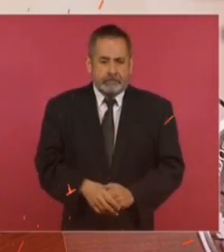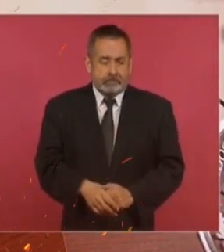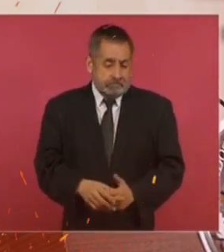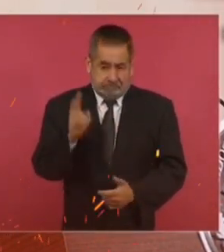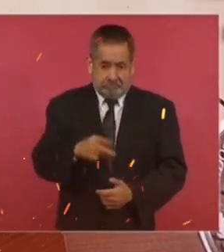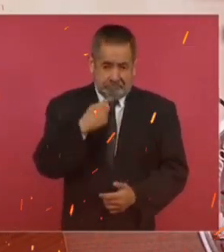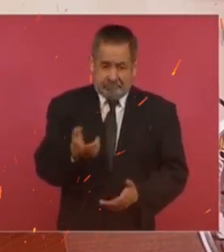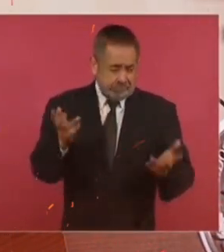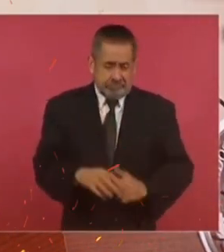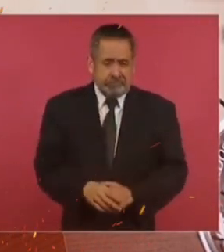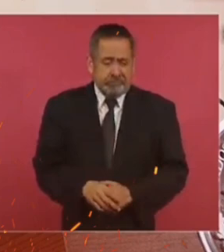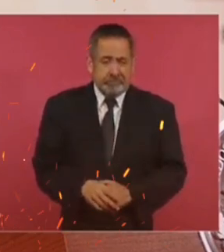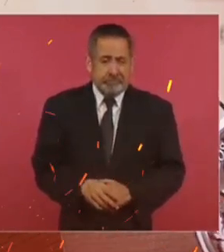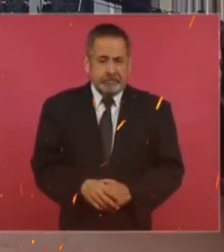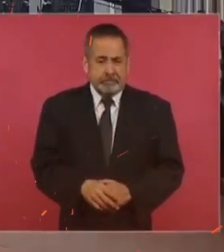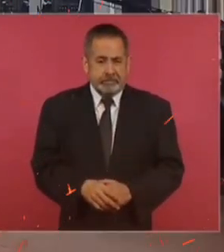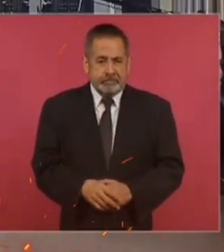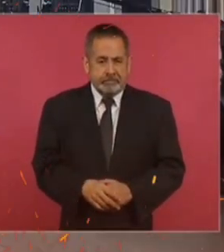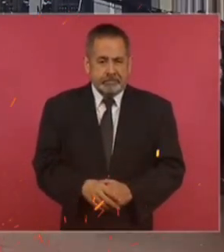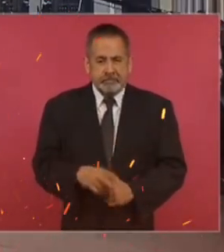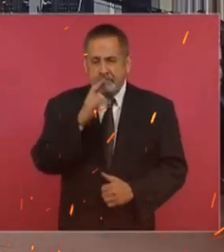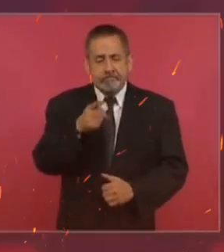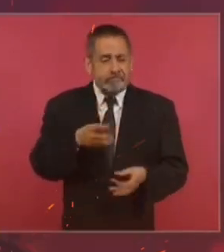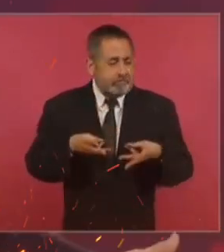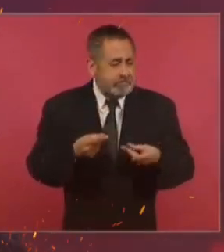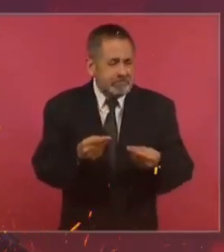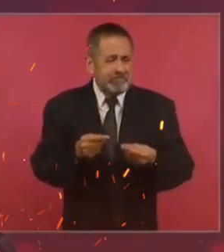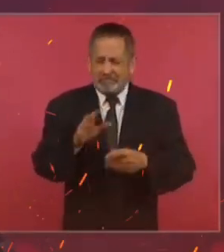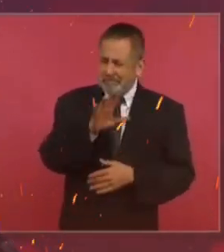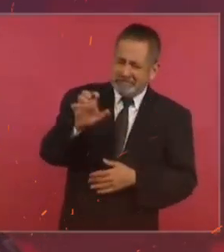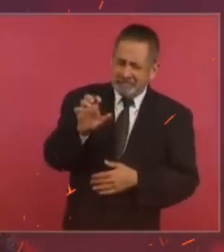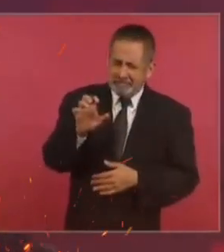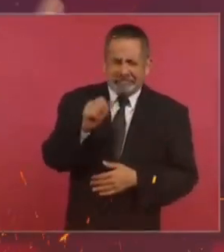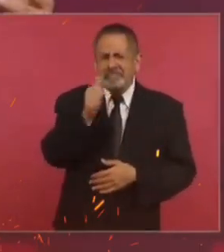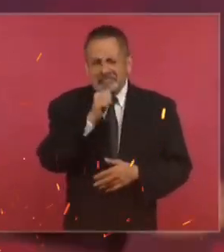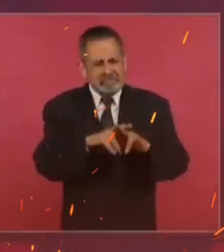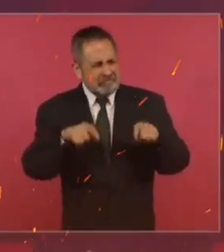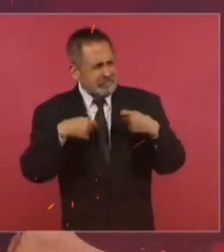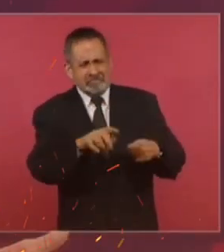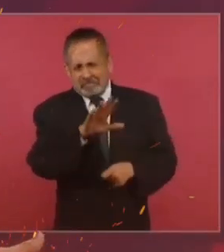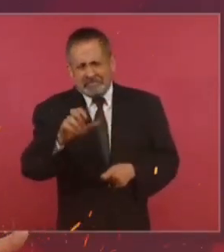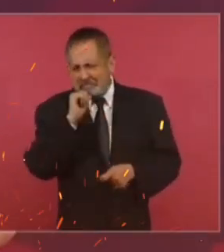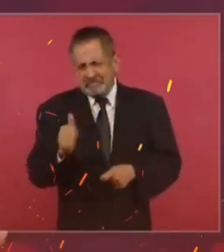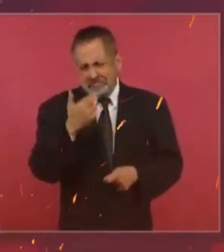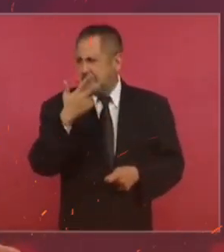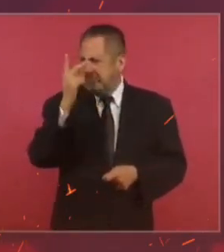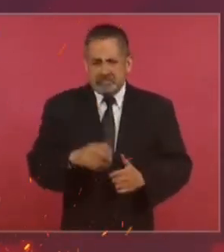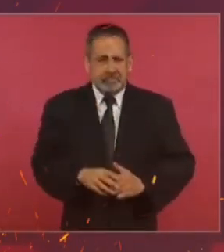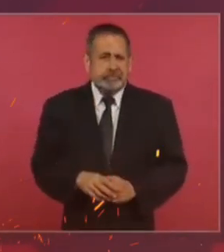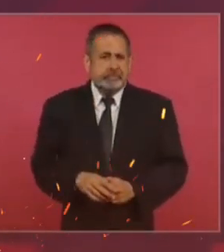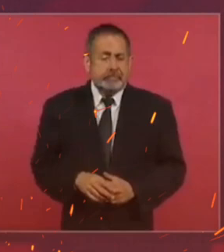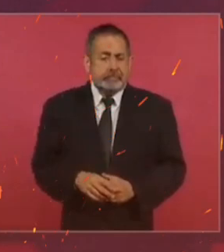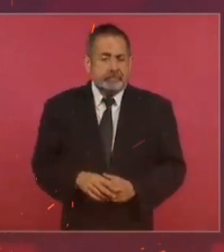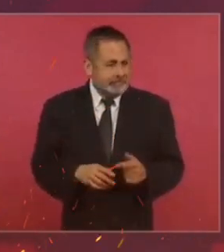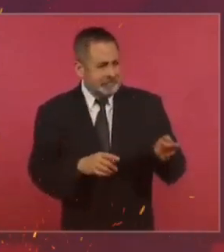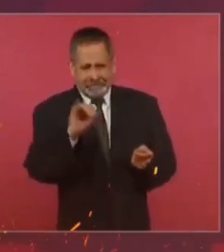La verdad, lo mejor es que no se gastaran ni los 500, porque para eso